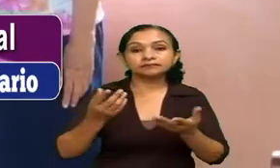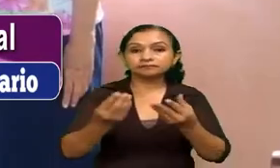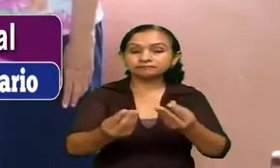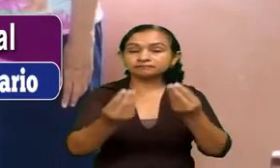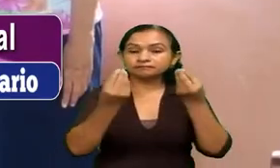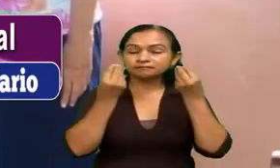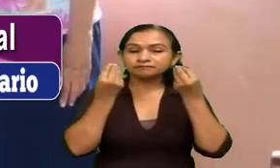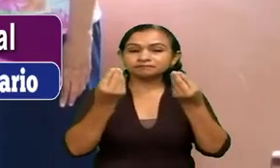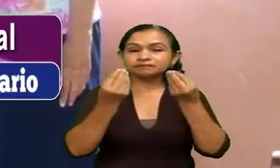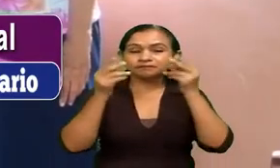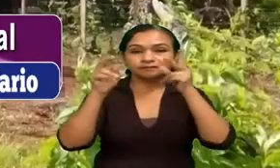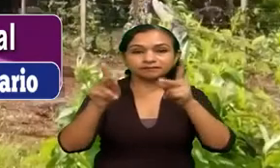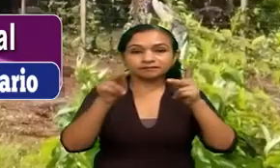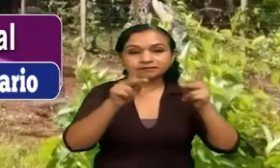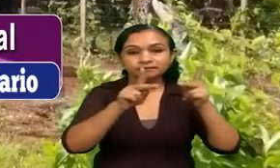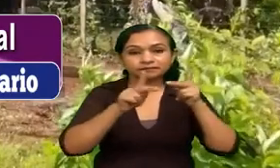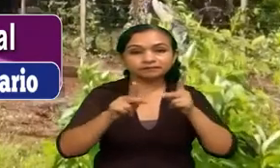cantidad